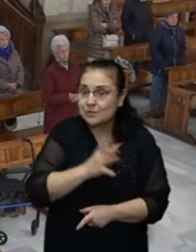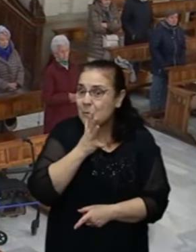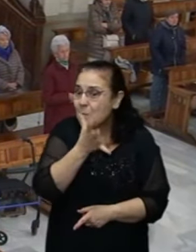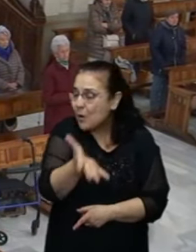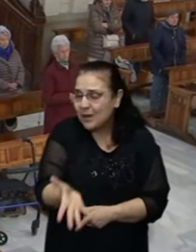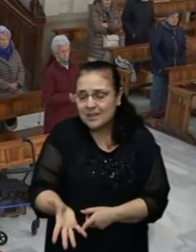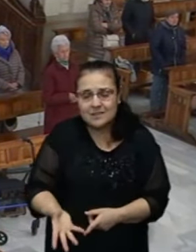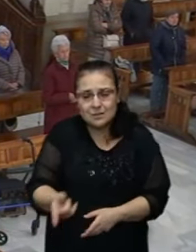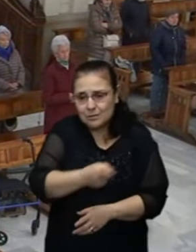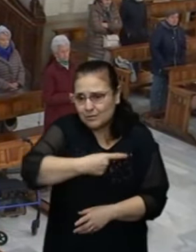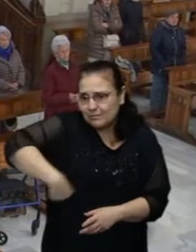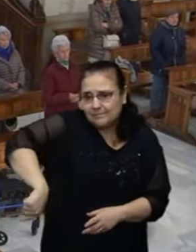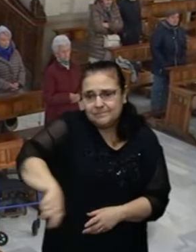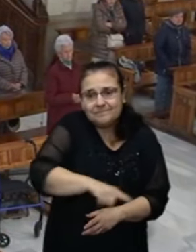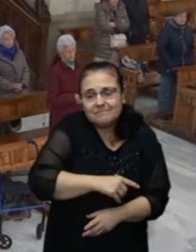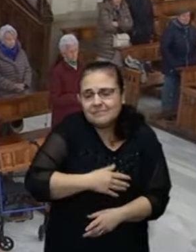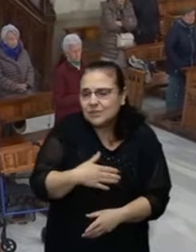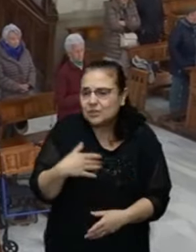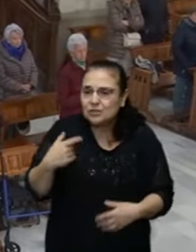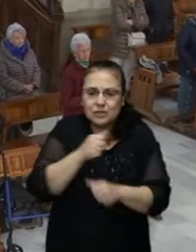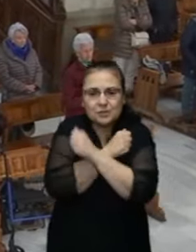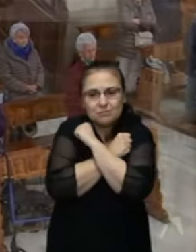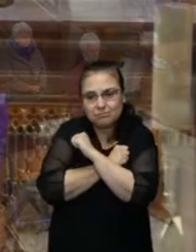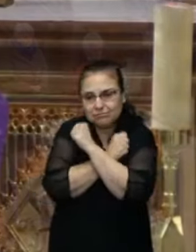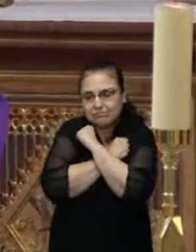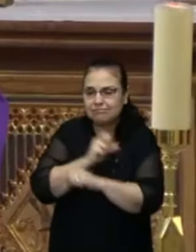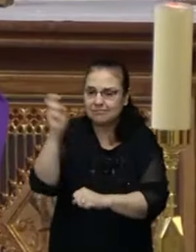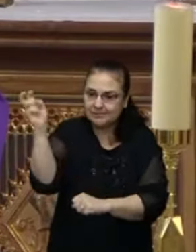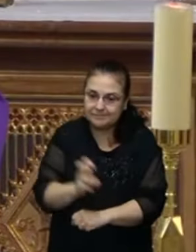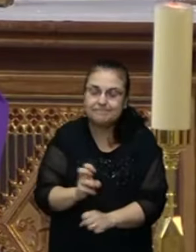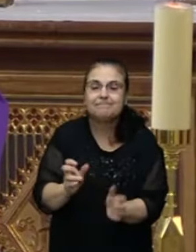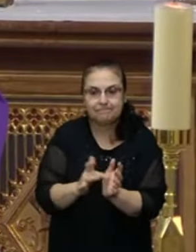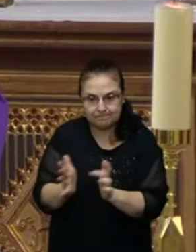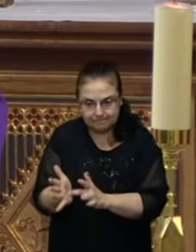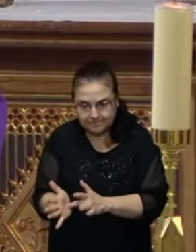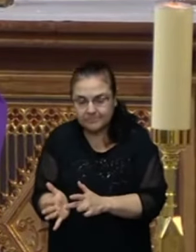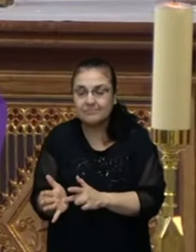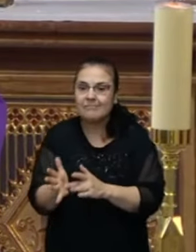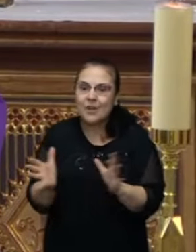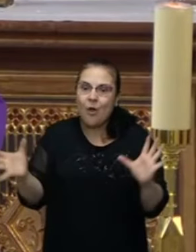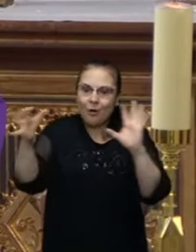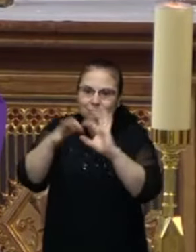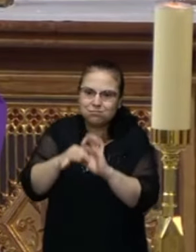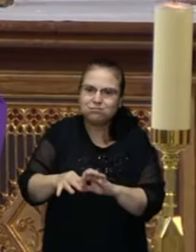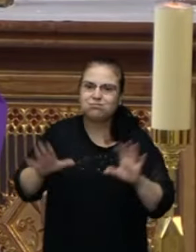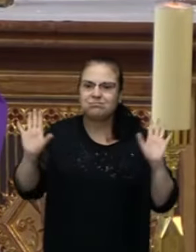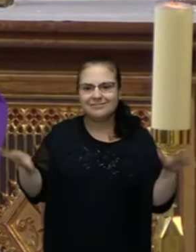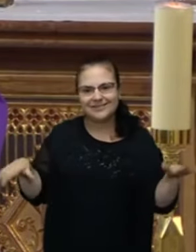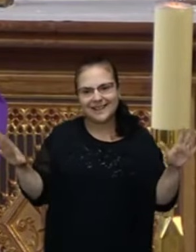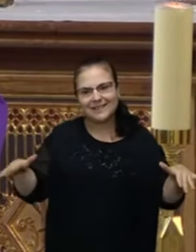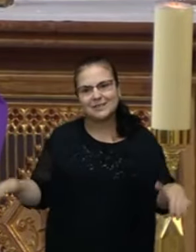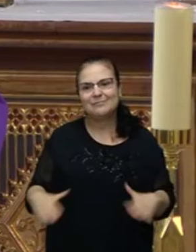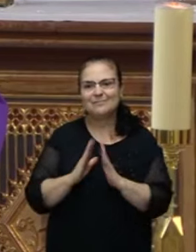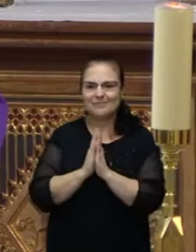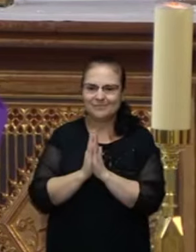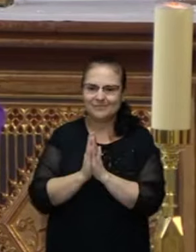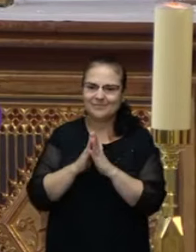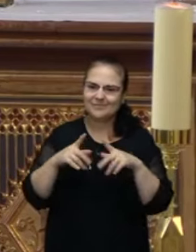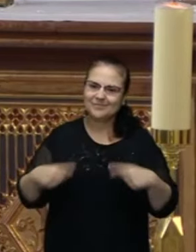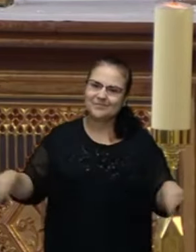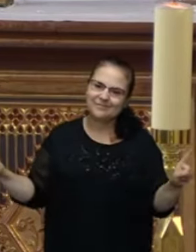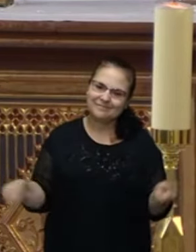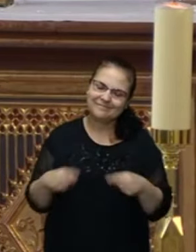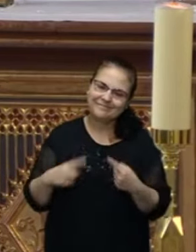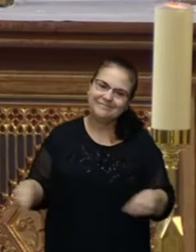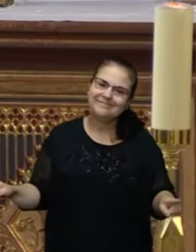eso, nosotros, mientras esperamos la venida de Cristo, unidos a los ángeles y a los santos,